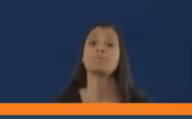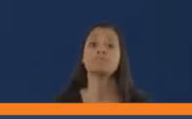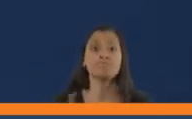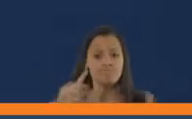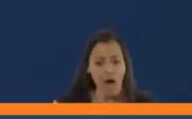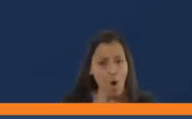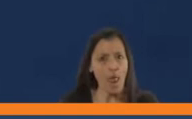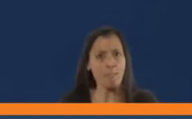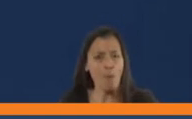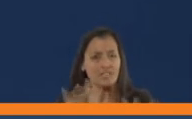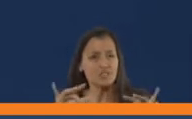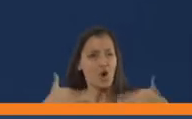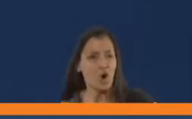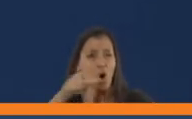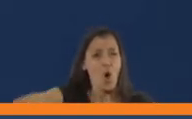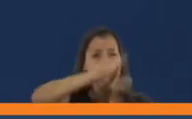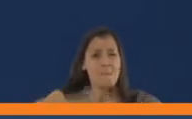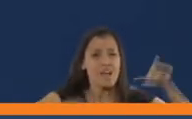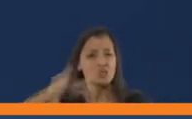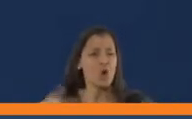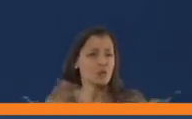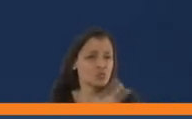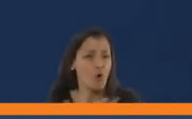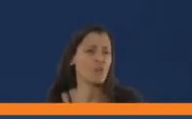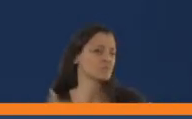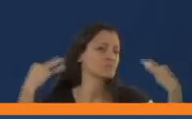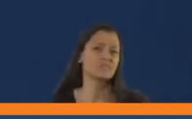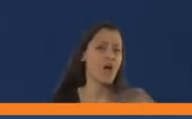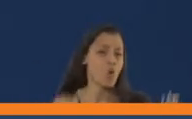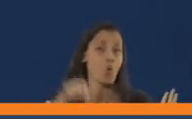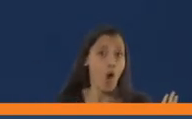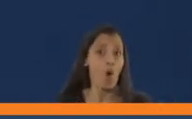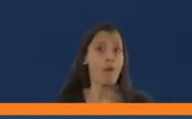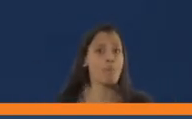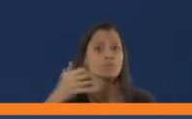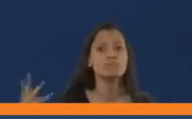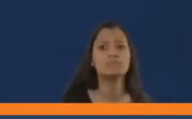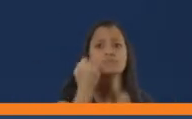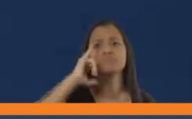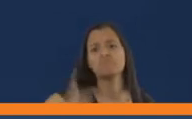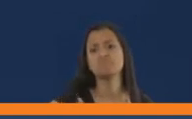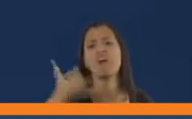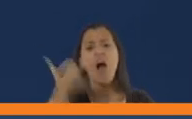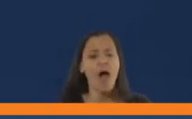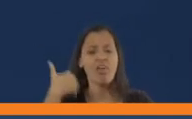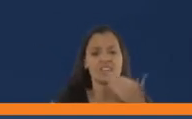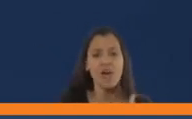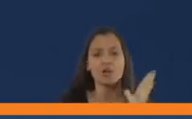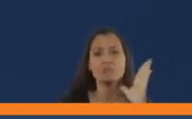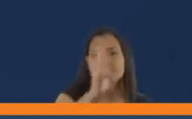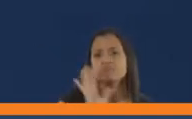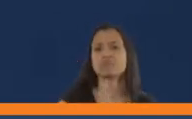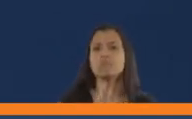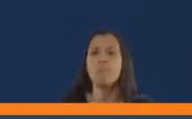que vivimos hoy no nos ciegue estoy convencido que estamos frente a la oportunidad de plantearnos el desarrollo de